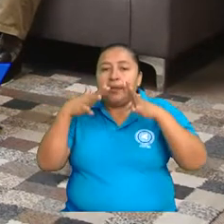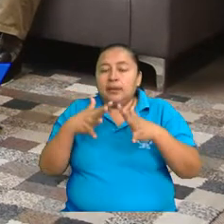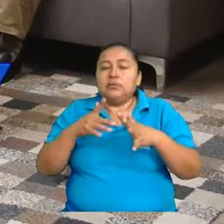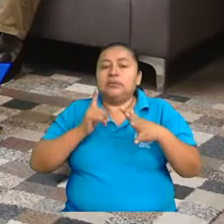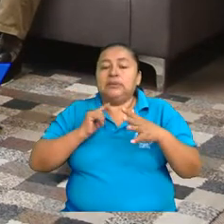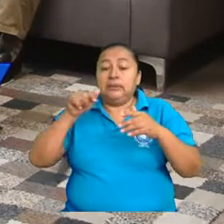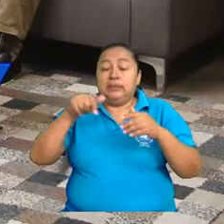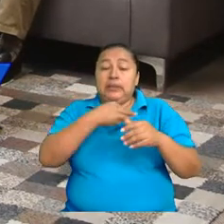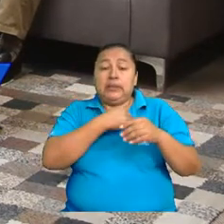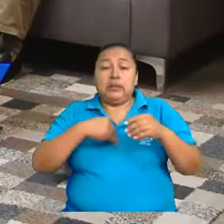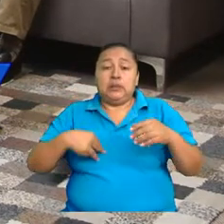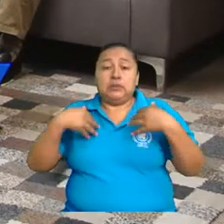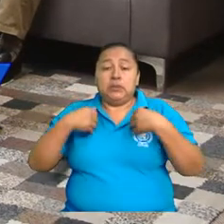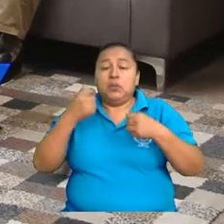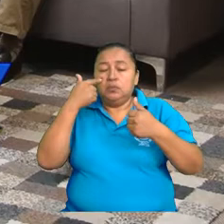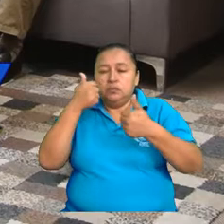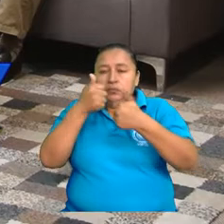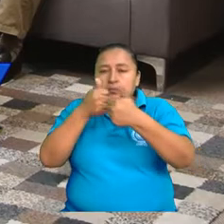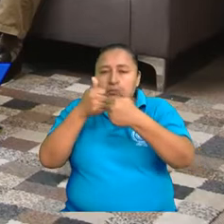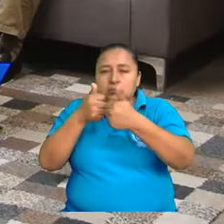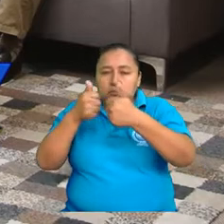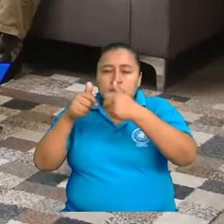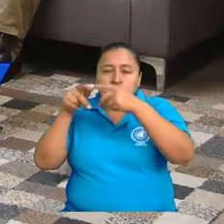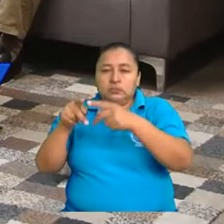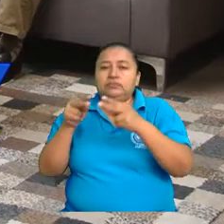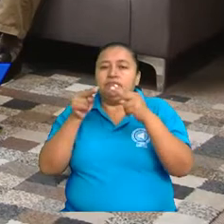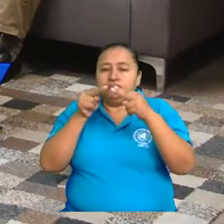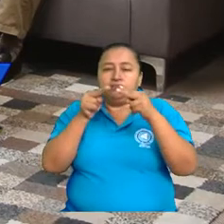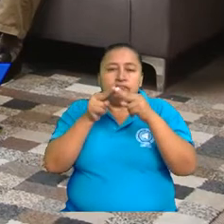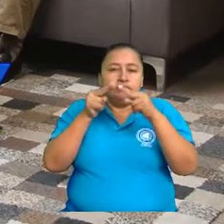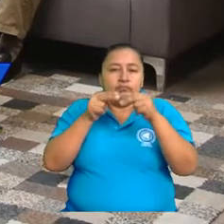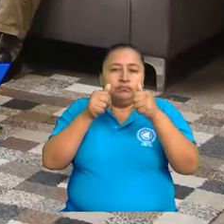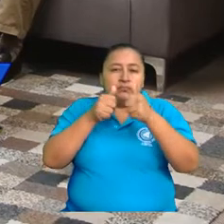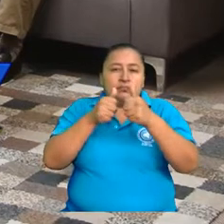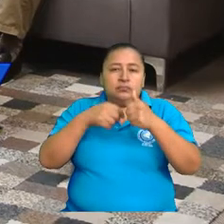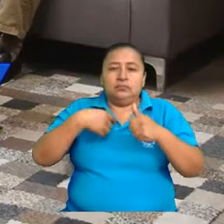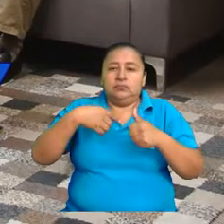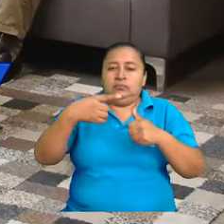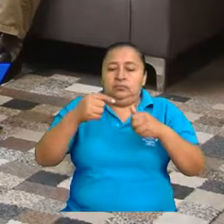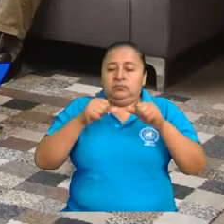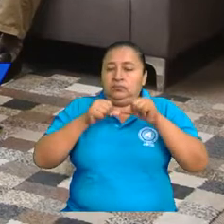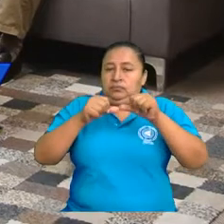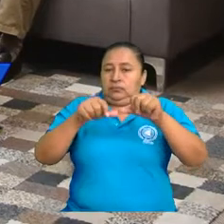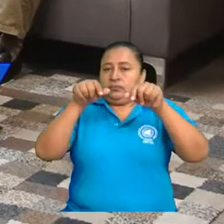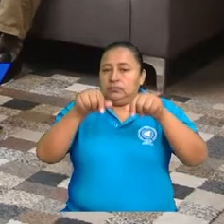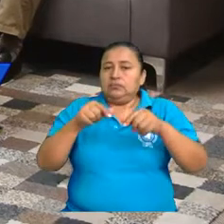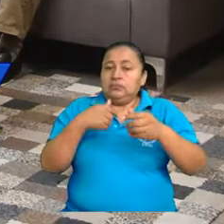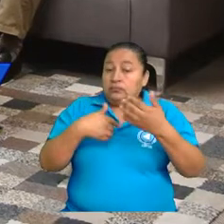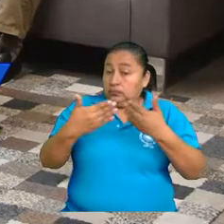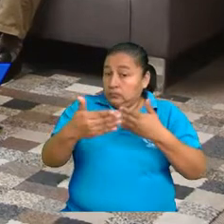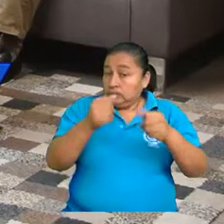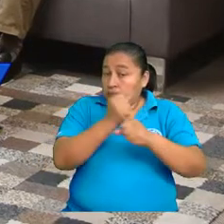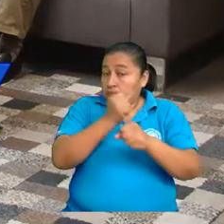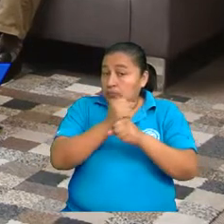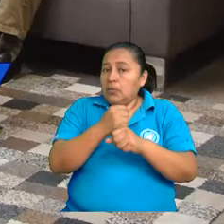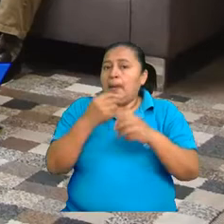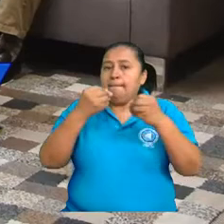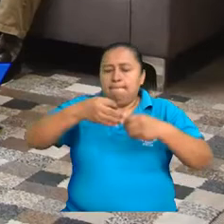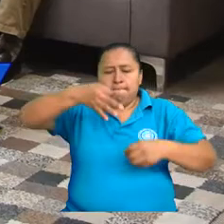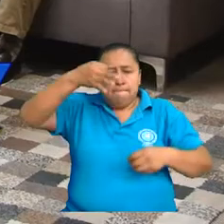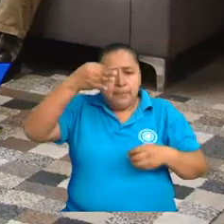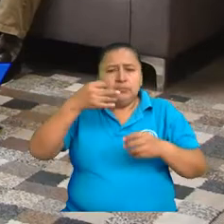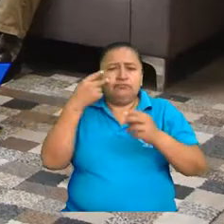de parte del Ministerio de Salud, un seguimiento diario, permanente y sistemático y muy